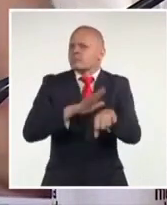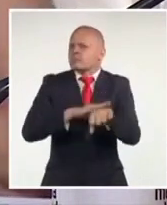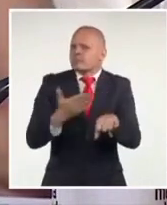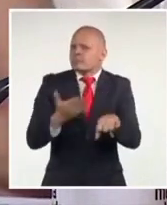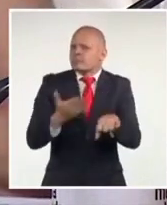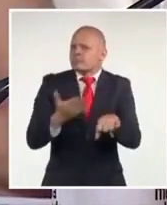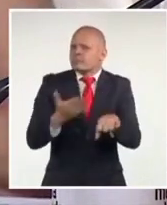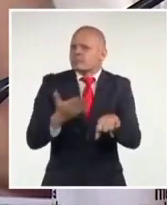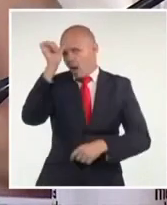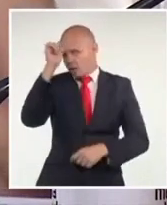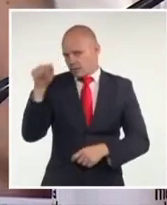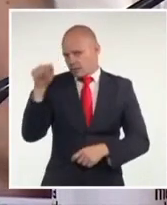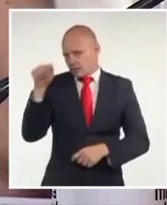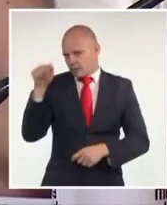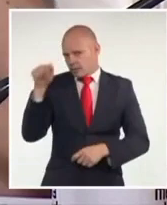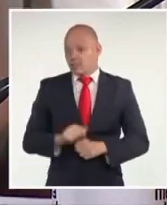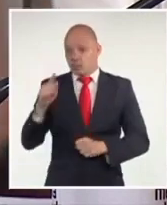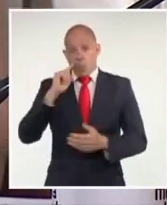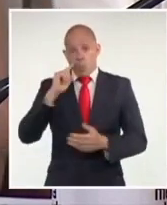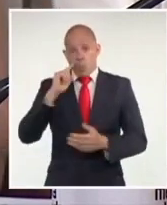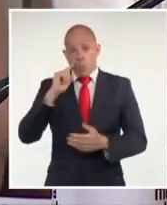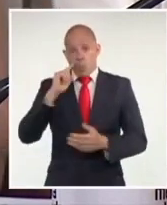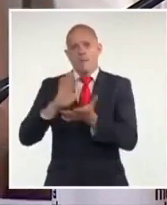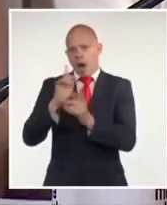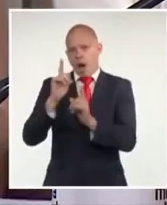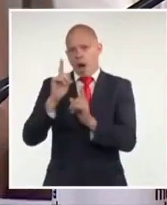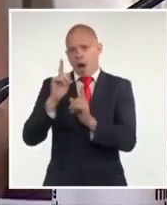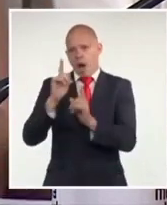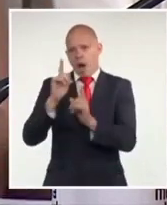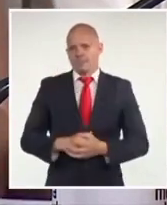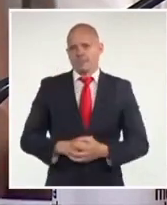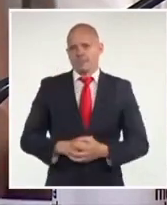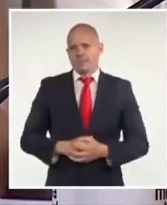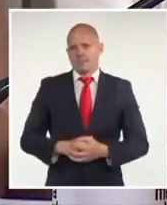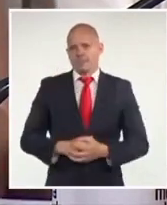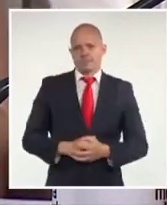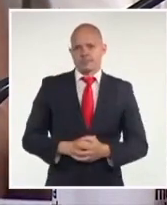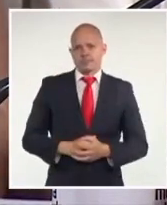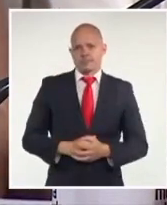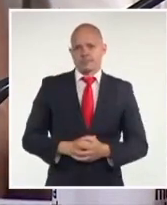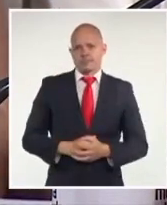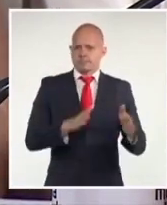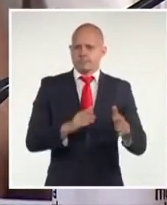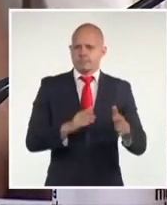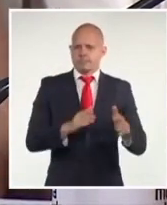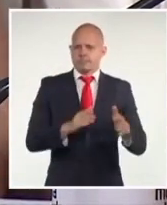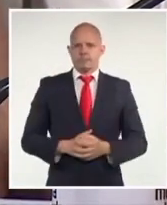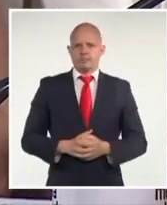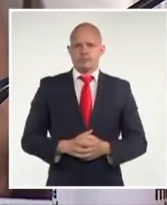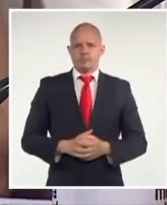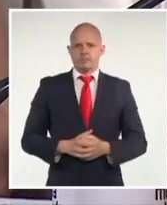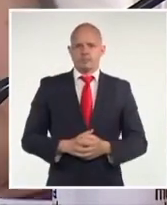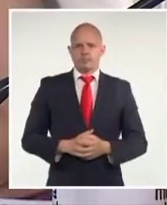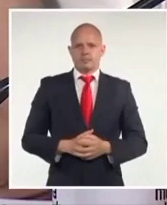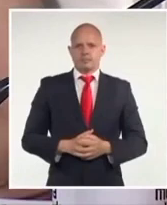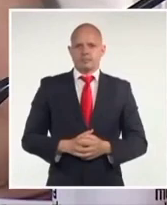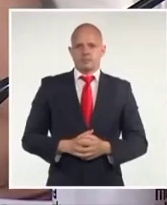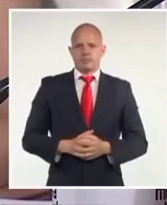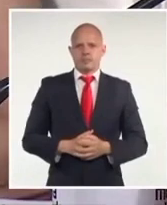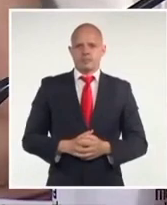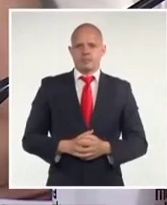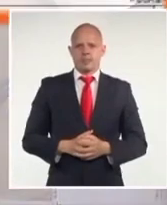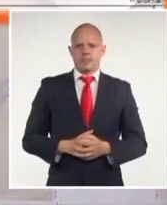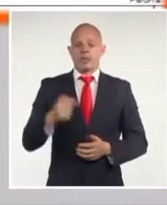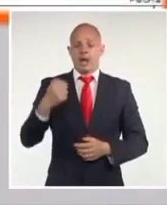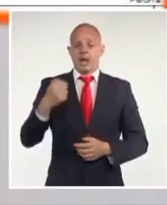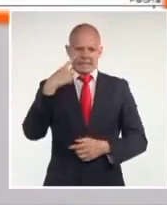terminando, ¿no? Que esto es tomando de Cubadata, los reportes de los números de